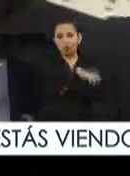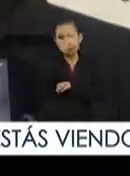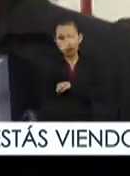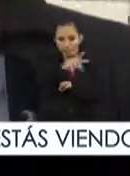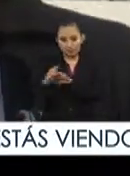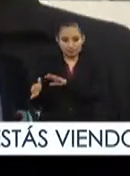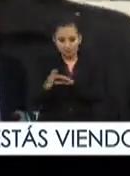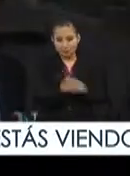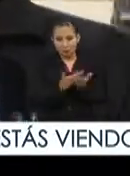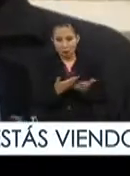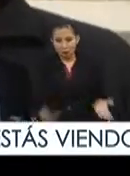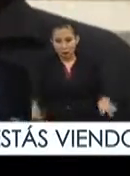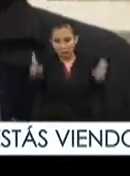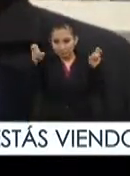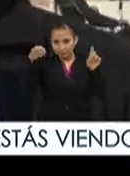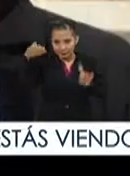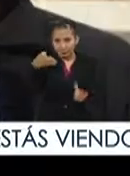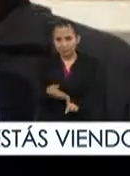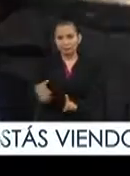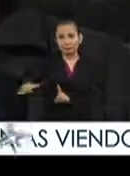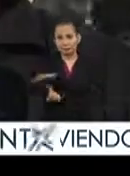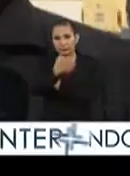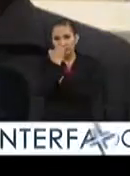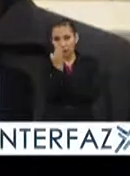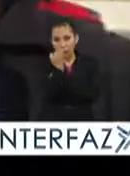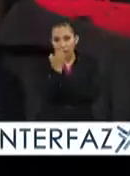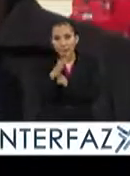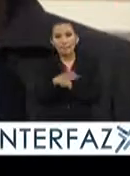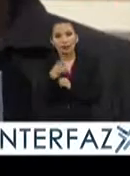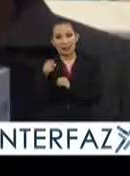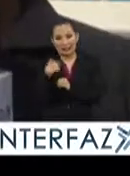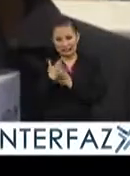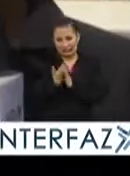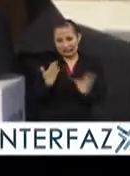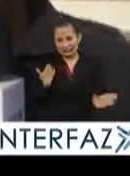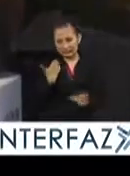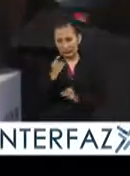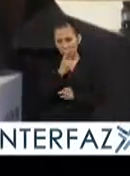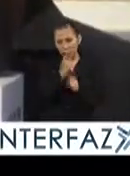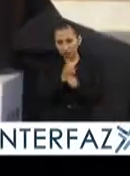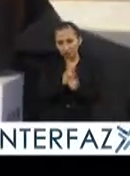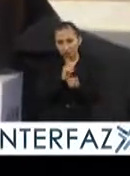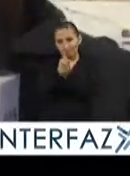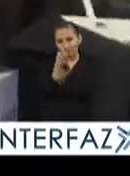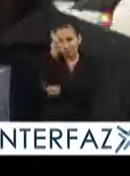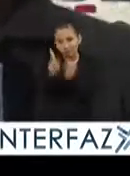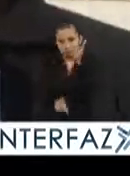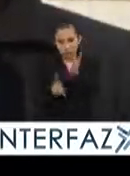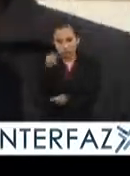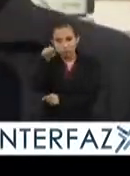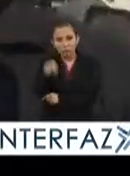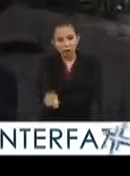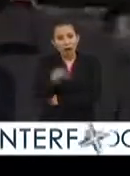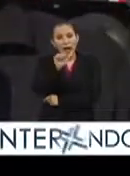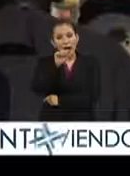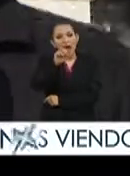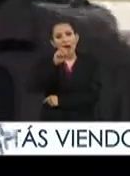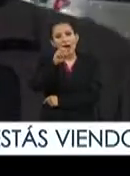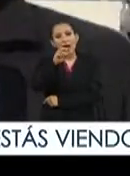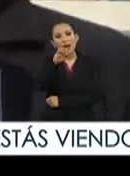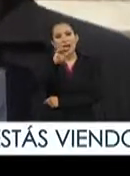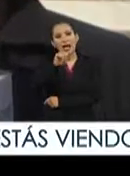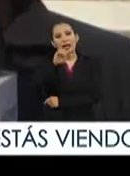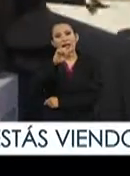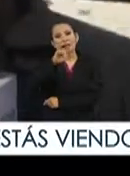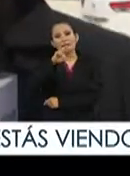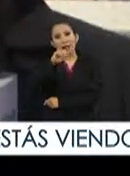azteca. Vamos a platicar, Jorge, del plano académico porque tuvimos la oportunidad de platicar con Adrián Rivera.